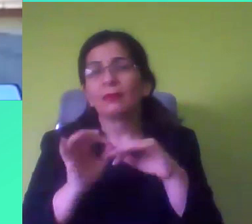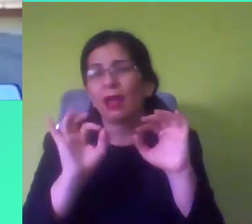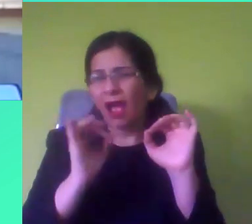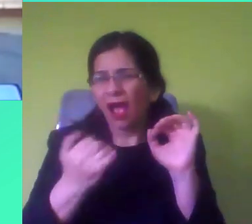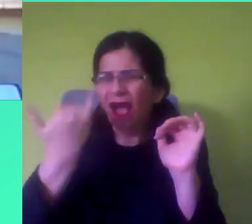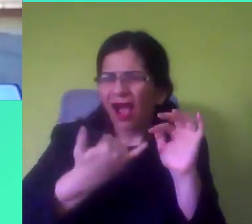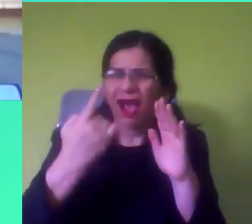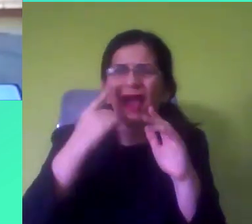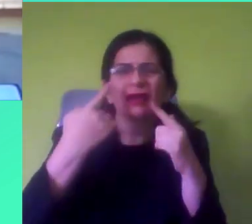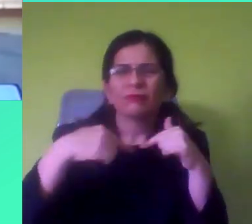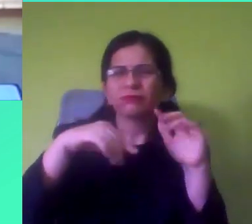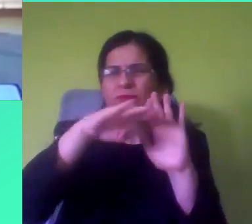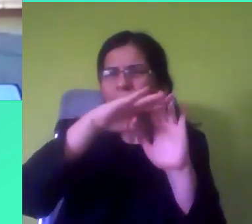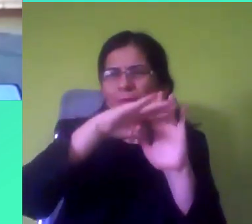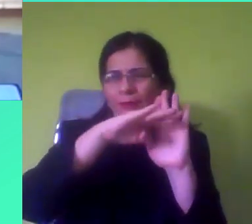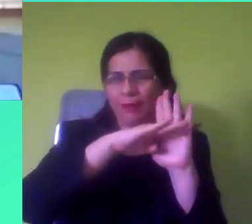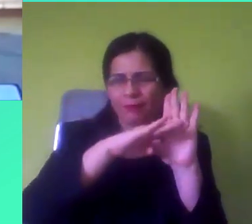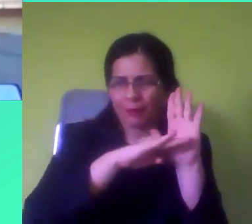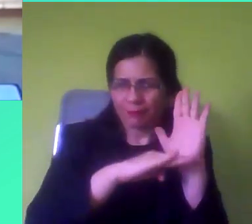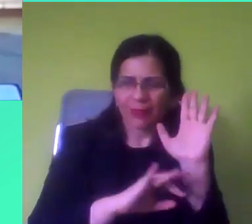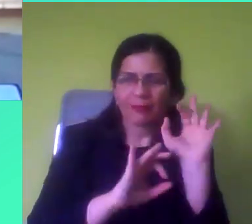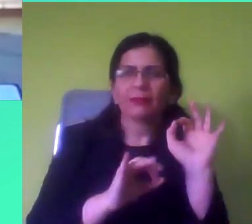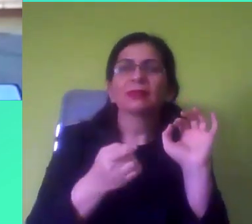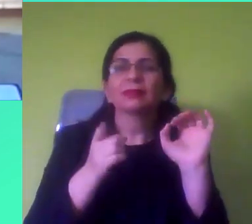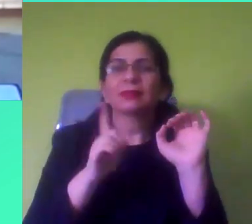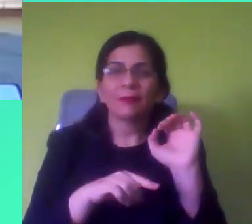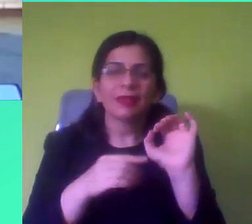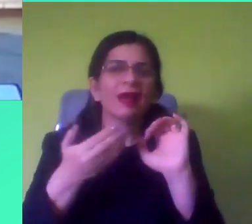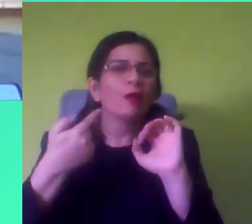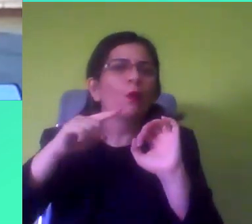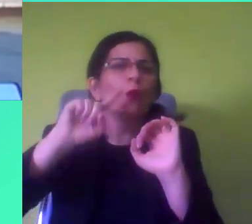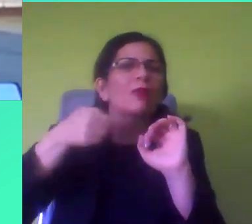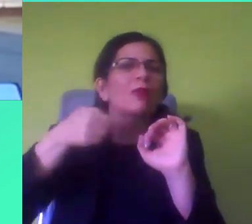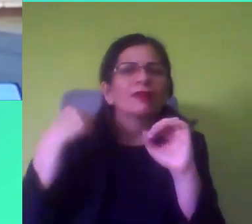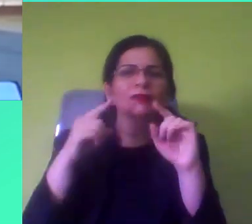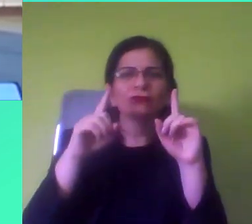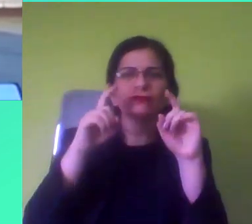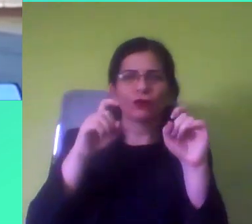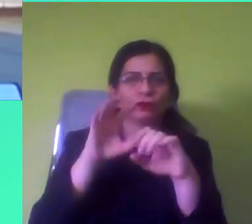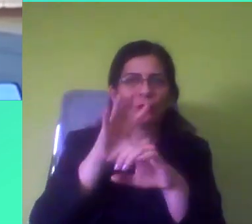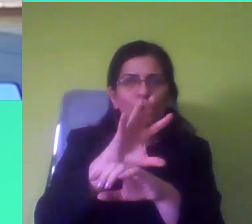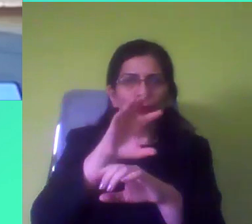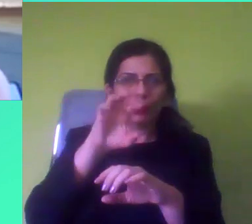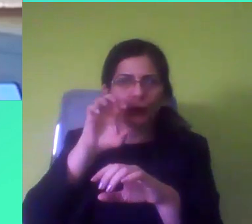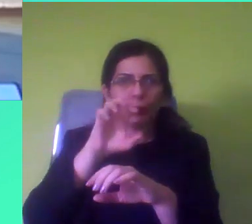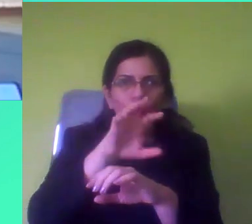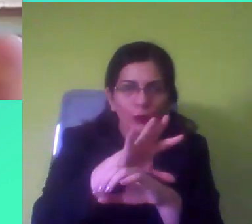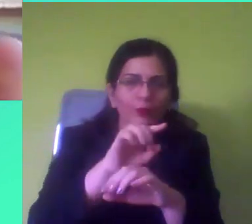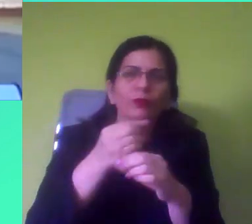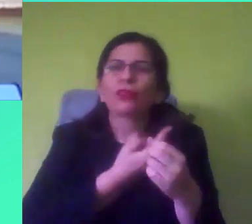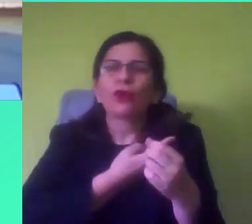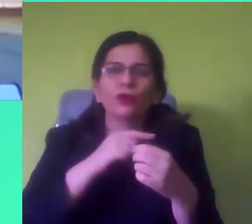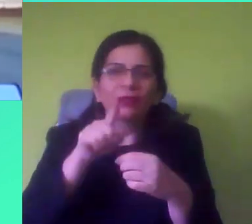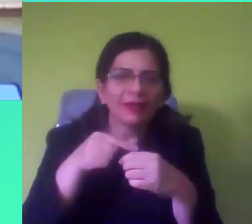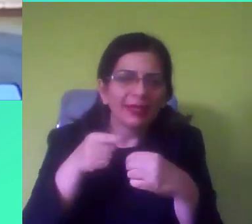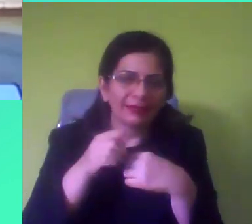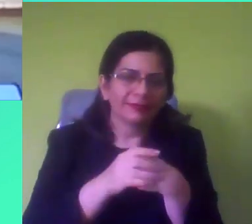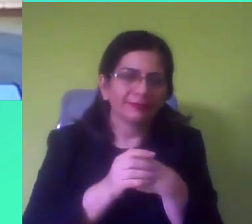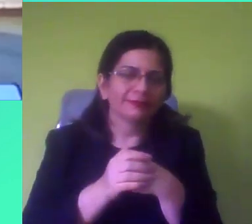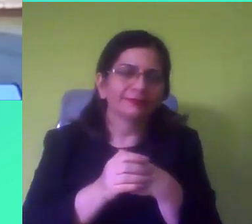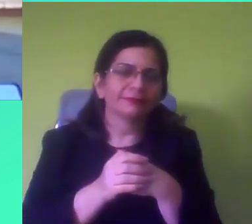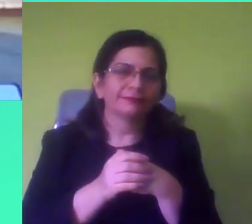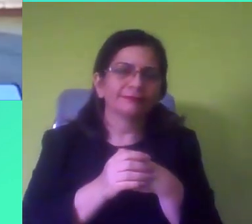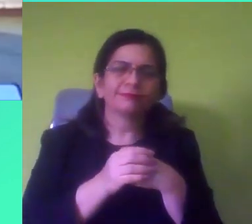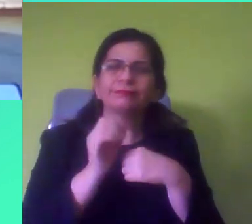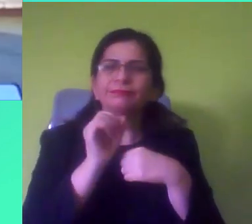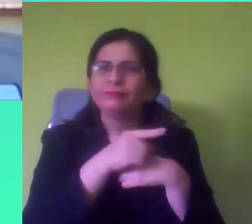técnico, pero la fecha y la imagen, el tipo de imagen que se utilizó para mapearlo, para